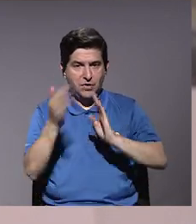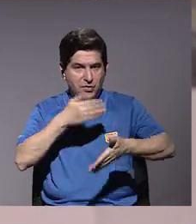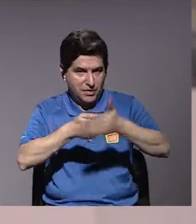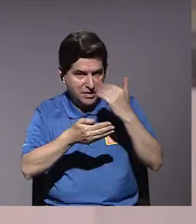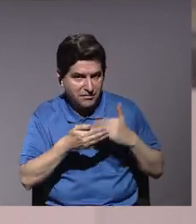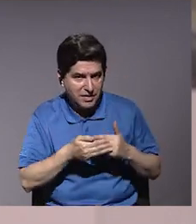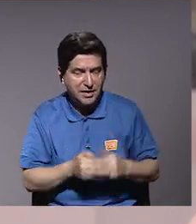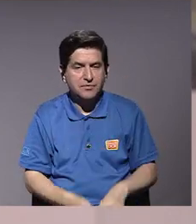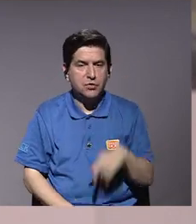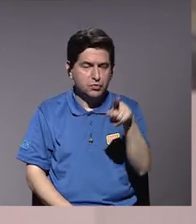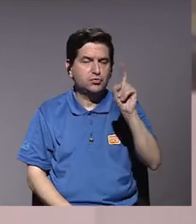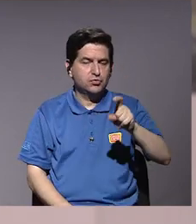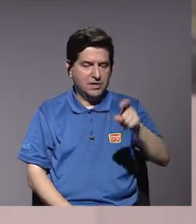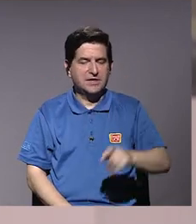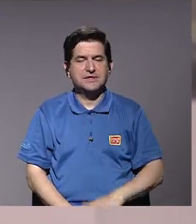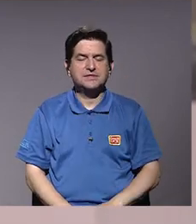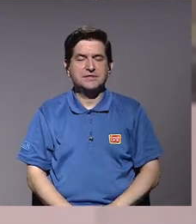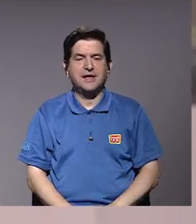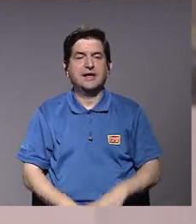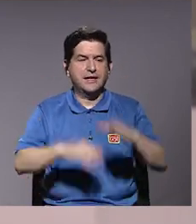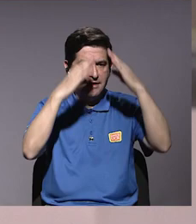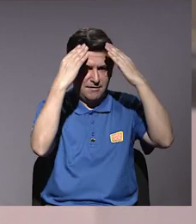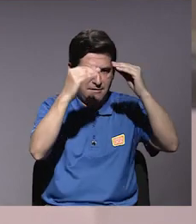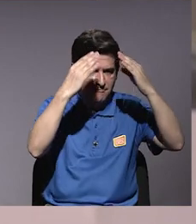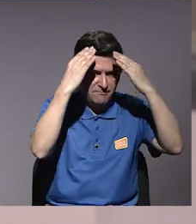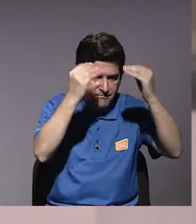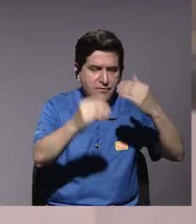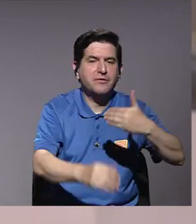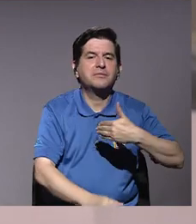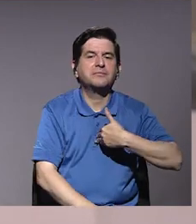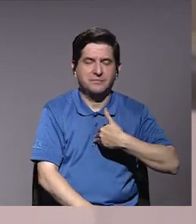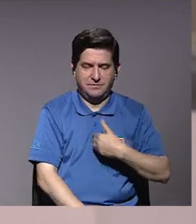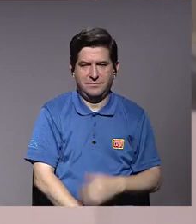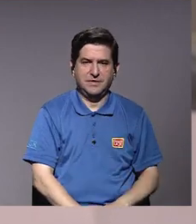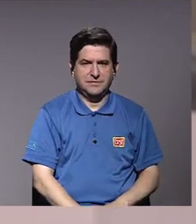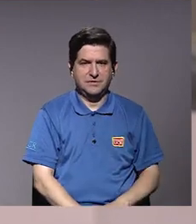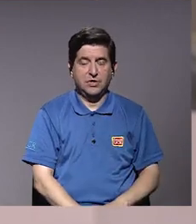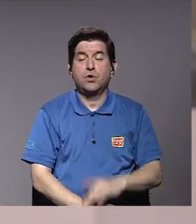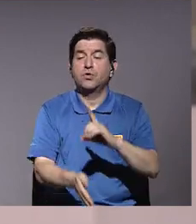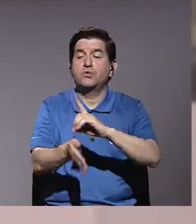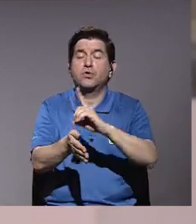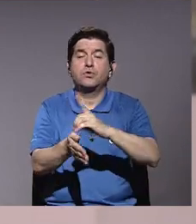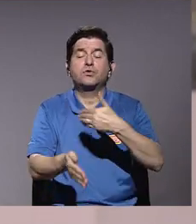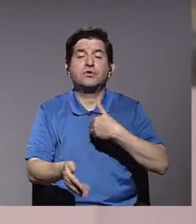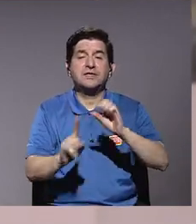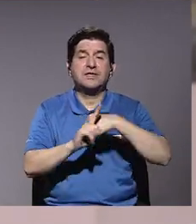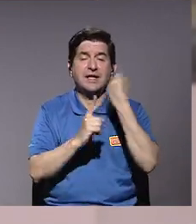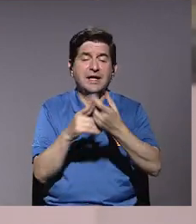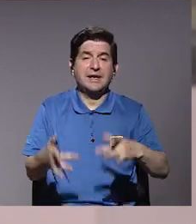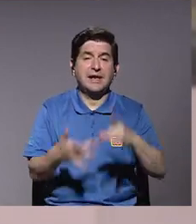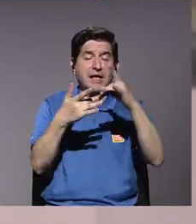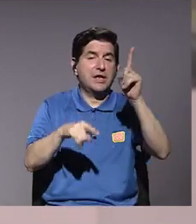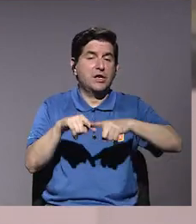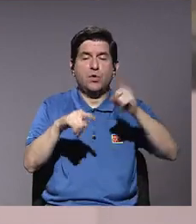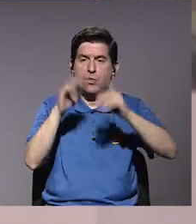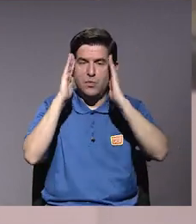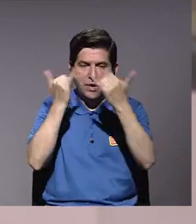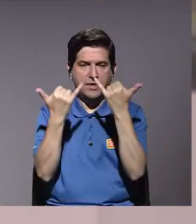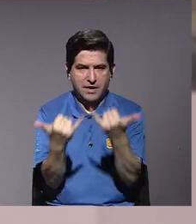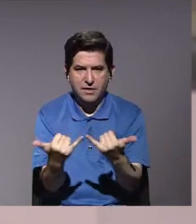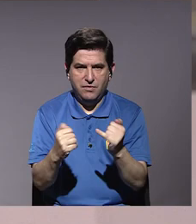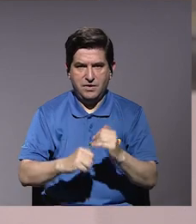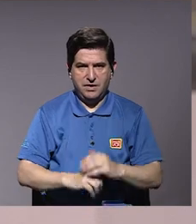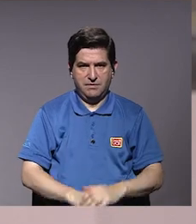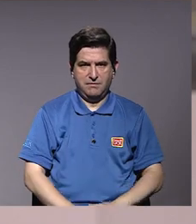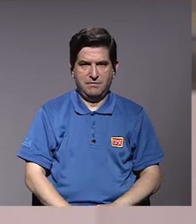ahora. Usted tiene que ser informado. Sí, y usted tiene que ser informado de que el médico tiene una situación especial y que no la va a poder atender en